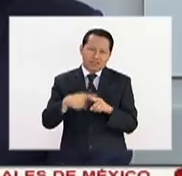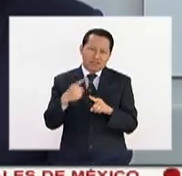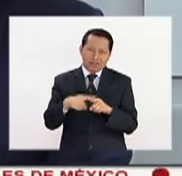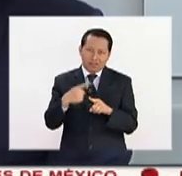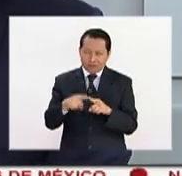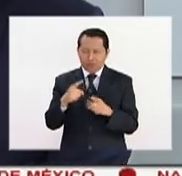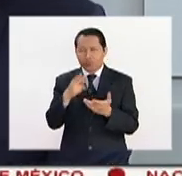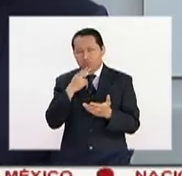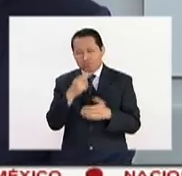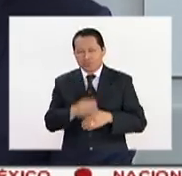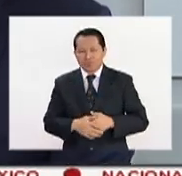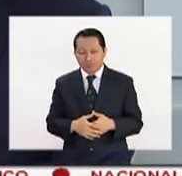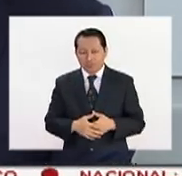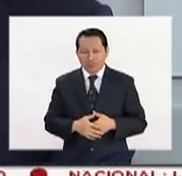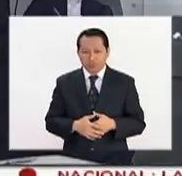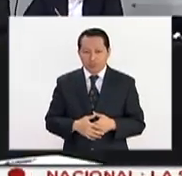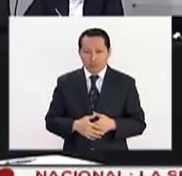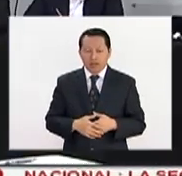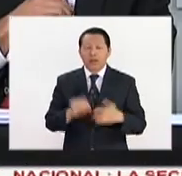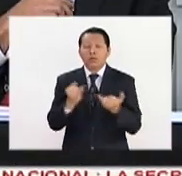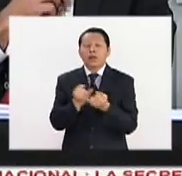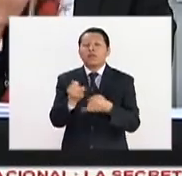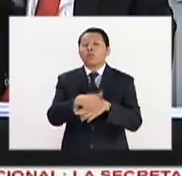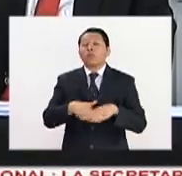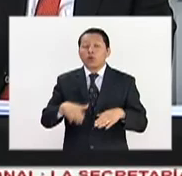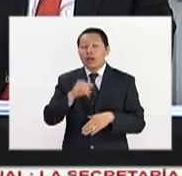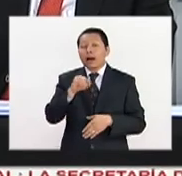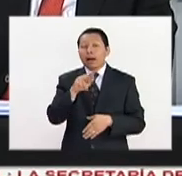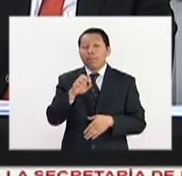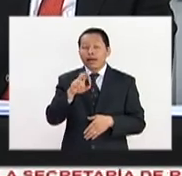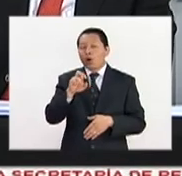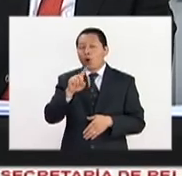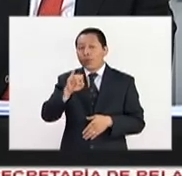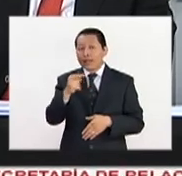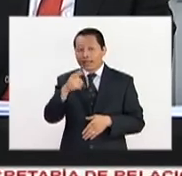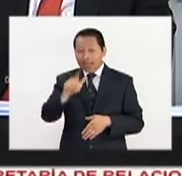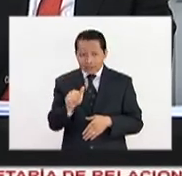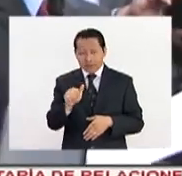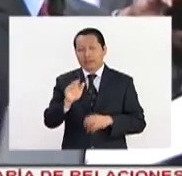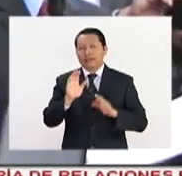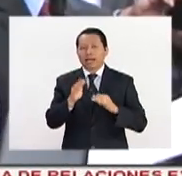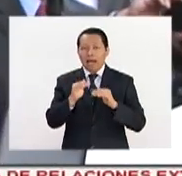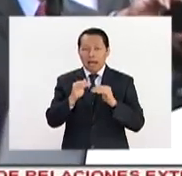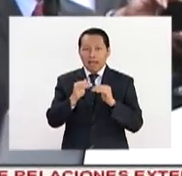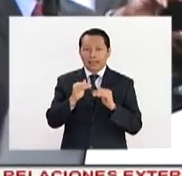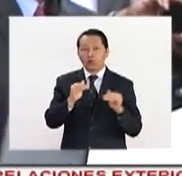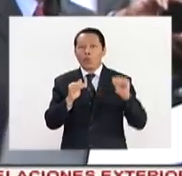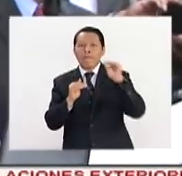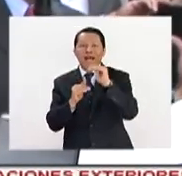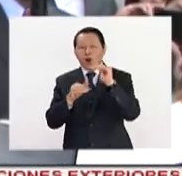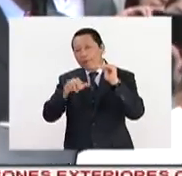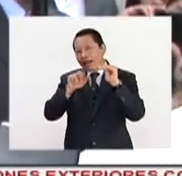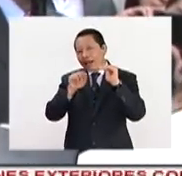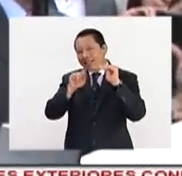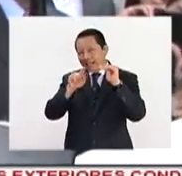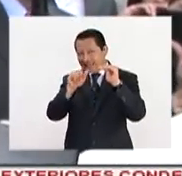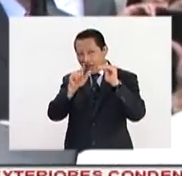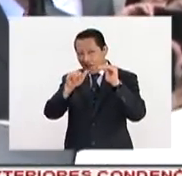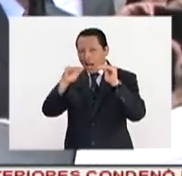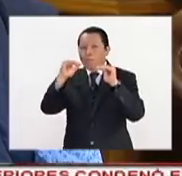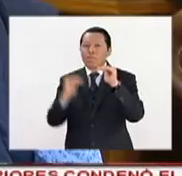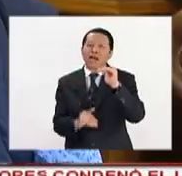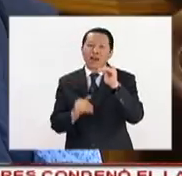dispositivos utilizados. Ahí se informó que Jaime Rodríguez el Bronco ya superó a Margarita Zavala en la recolección de